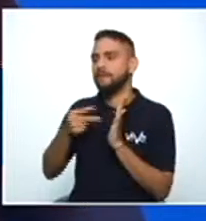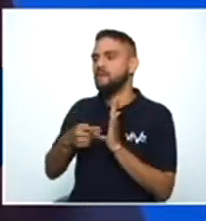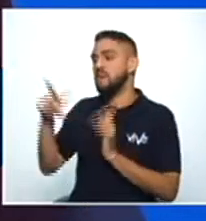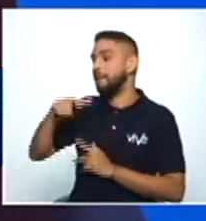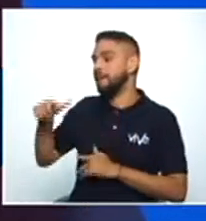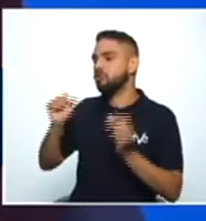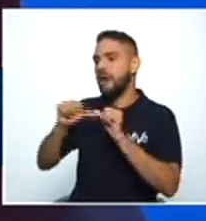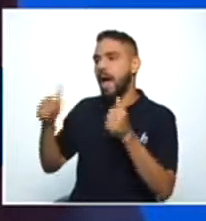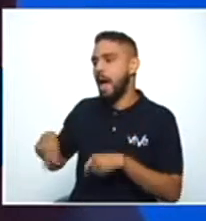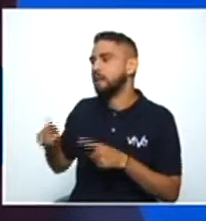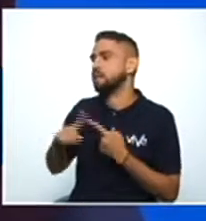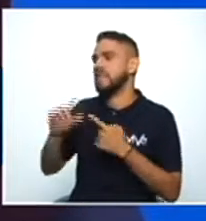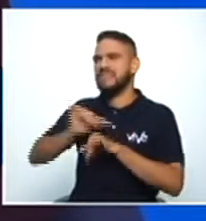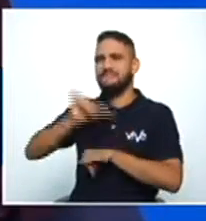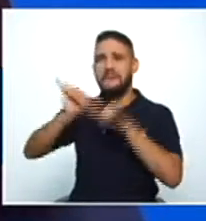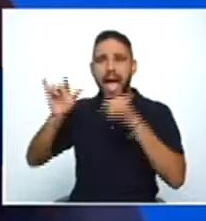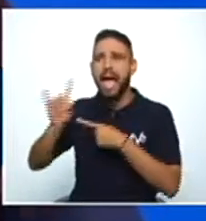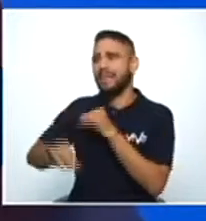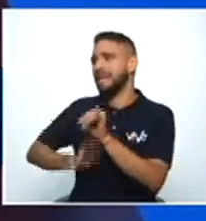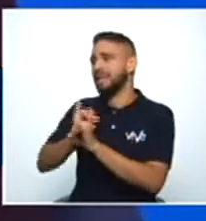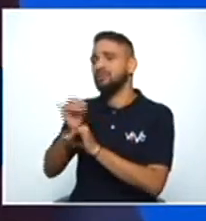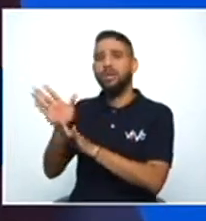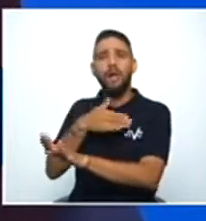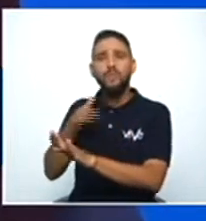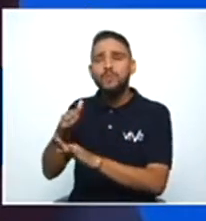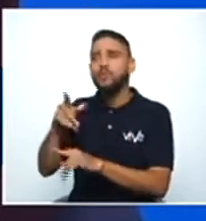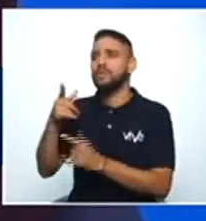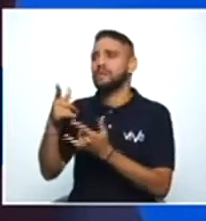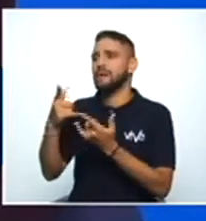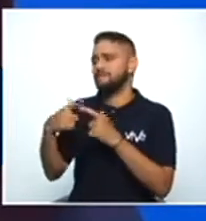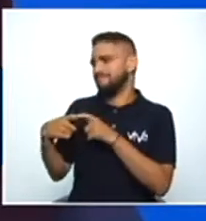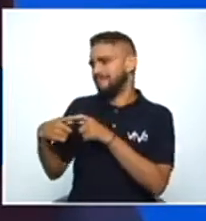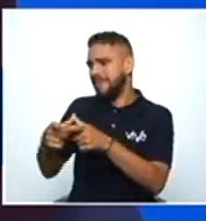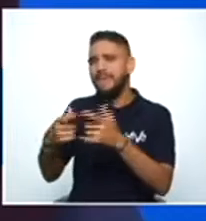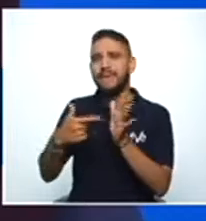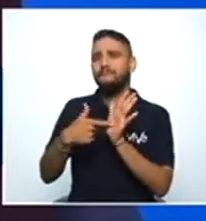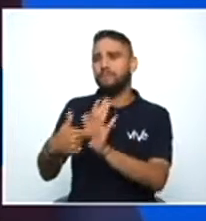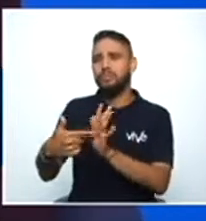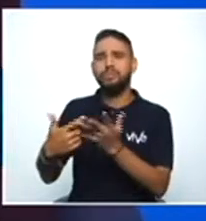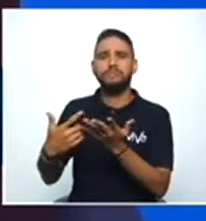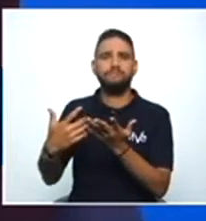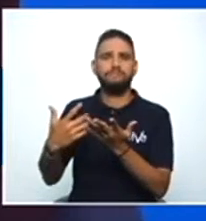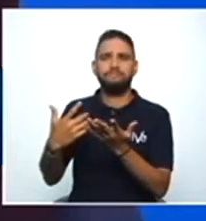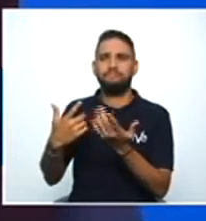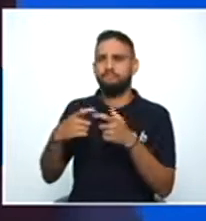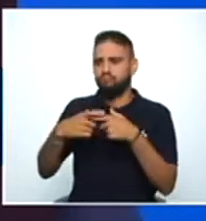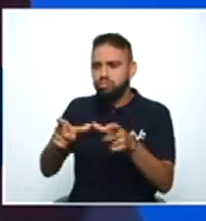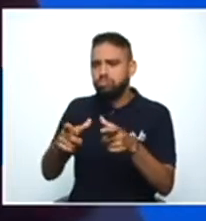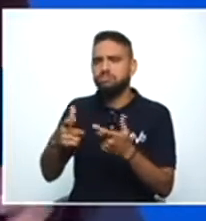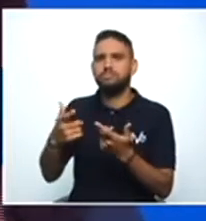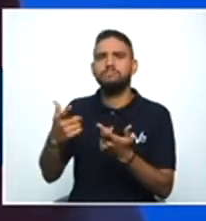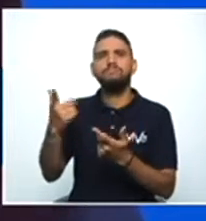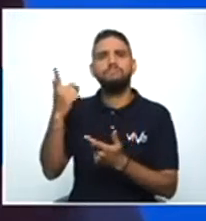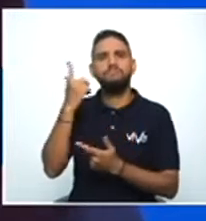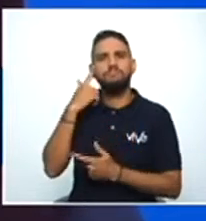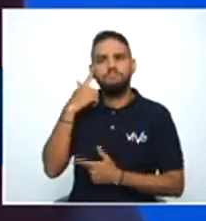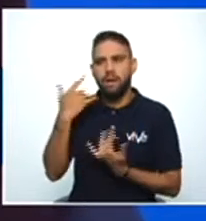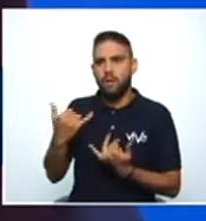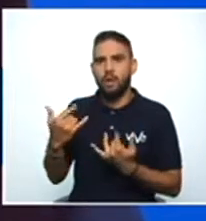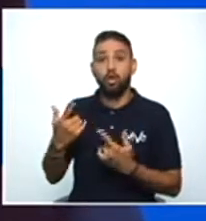presencia de ellos desde el punto de vista artístico desde lo que es el formato disco compacto un formato que sin duda ha tenido en